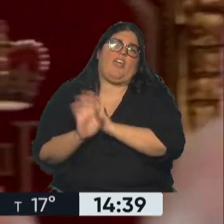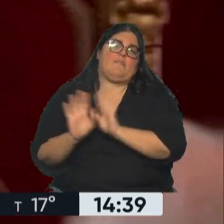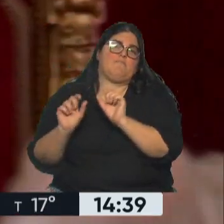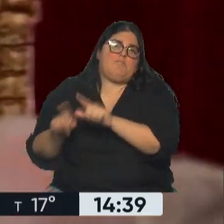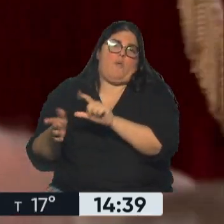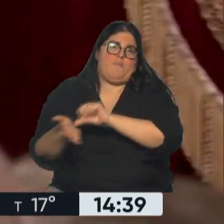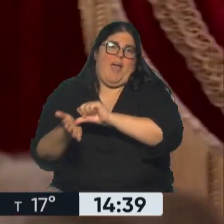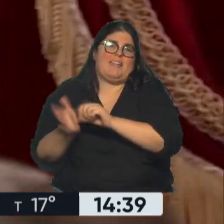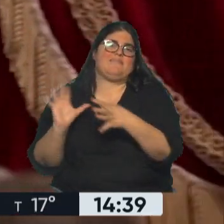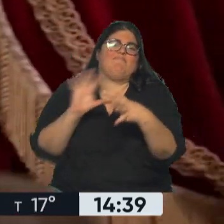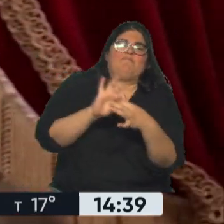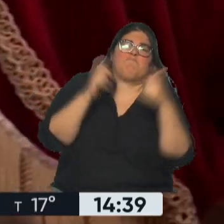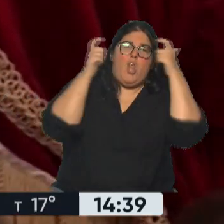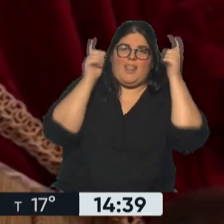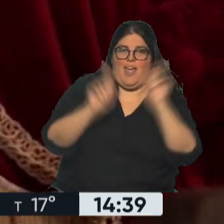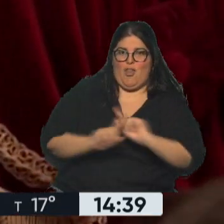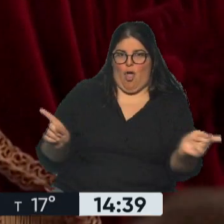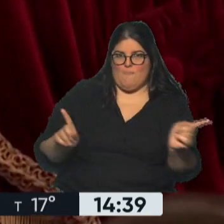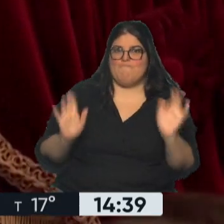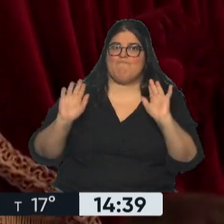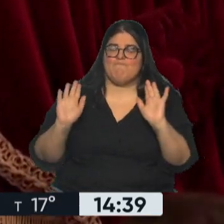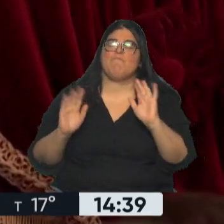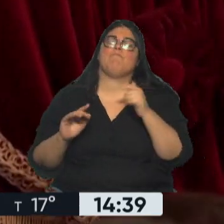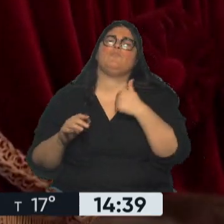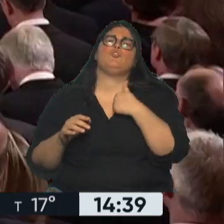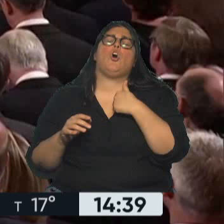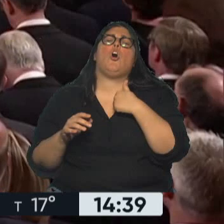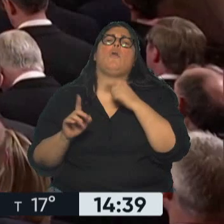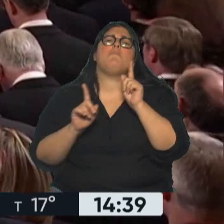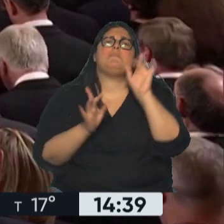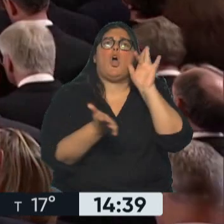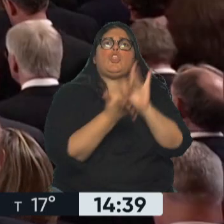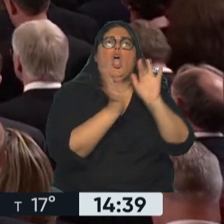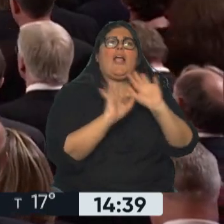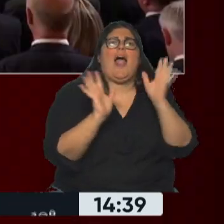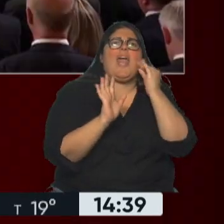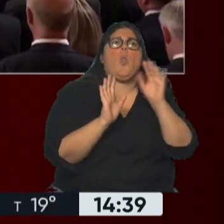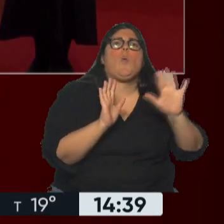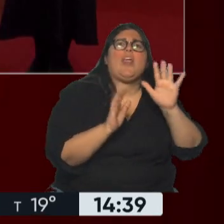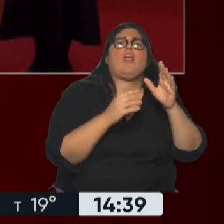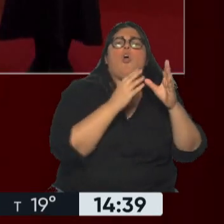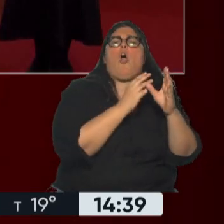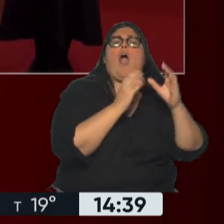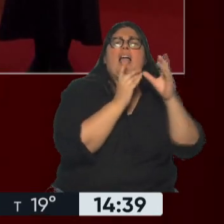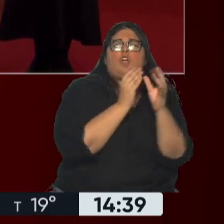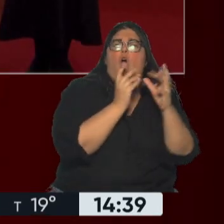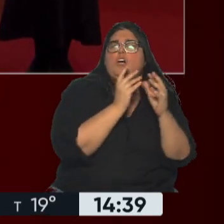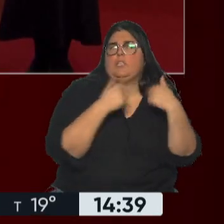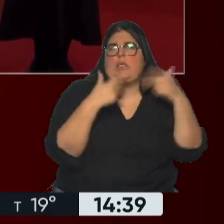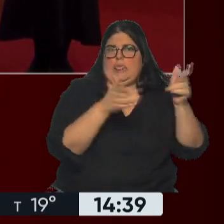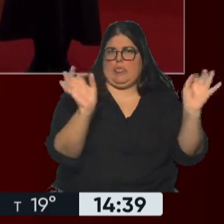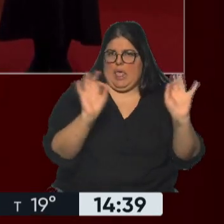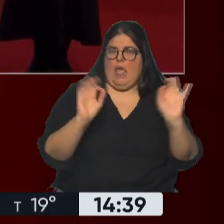parte de la monarquía. Y esto sin meterme en el propio Reino Unido y lo que puede llegar a pasar con Escocia, ¿no? Es decir que, bueno, va a